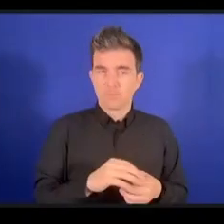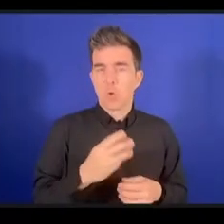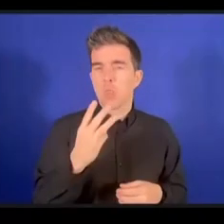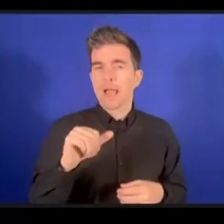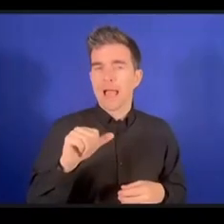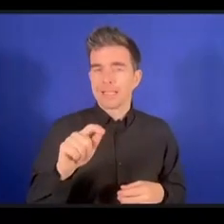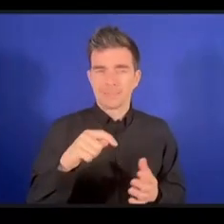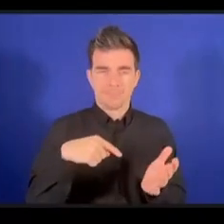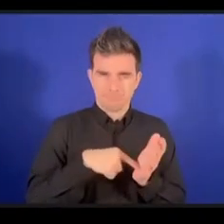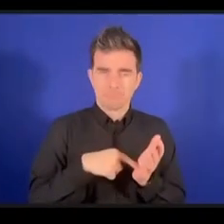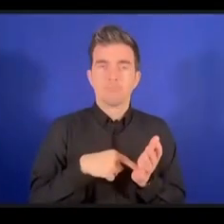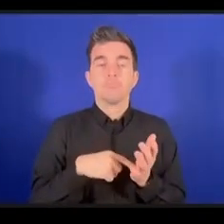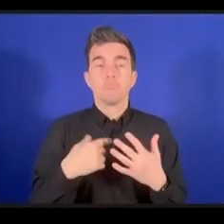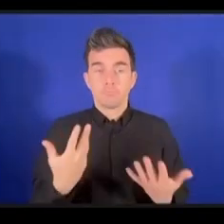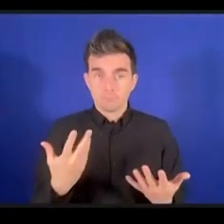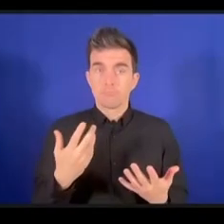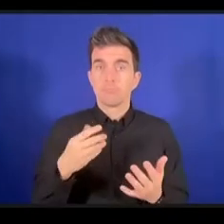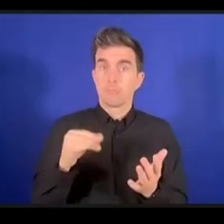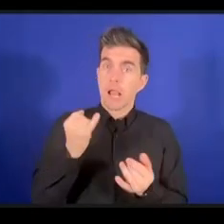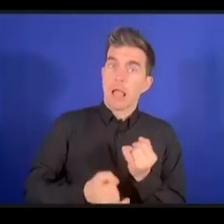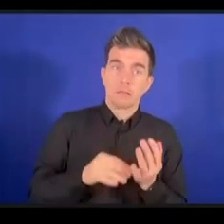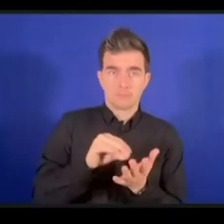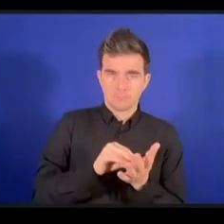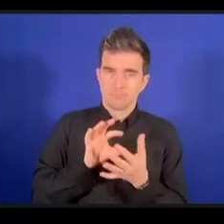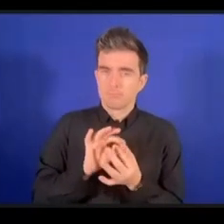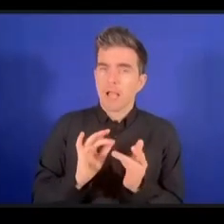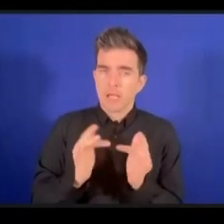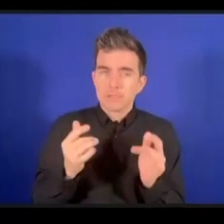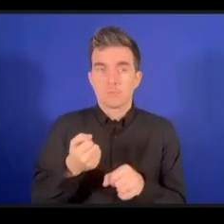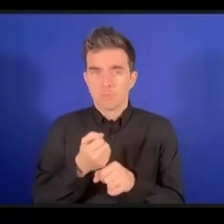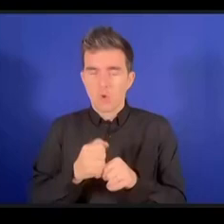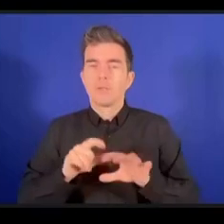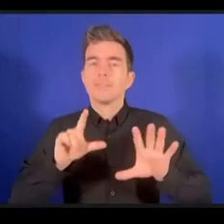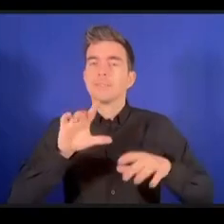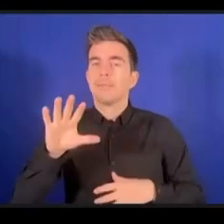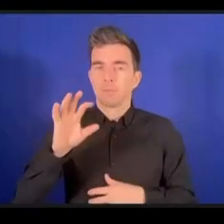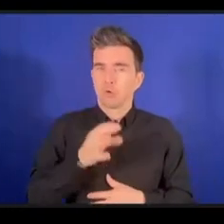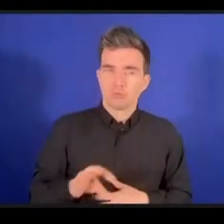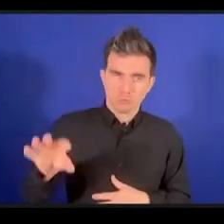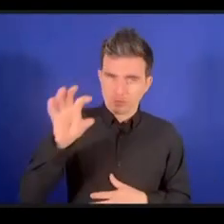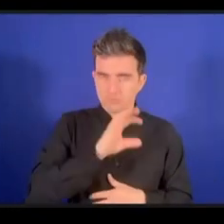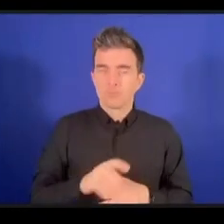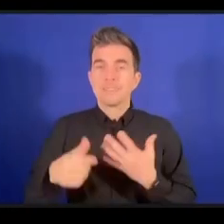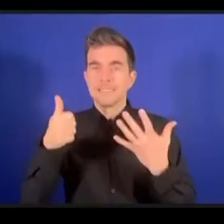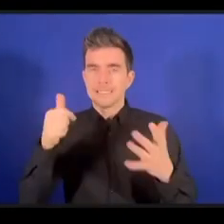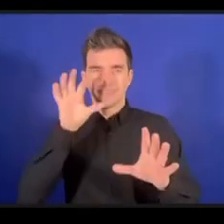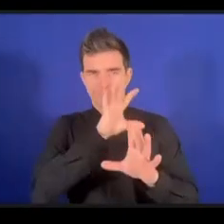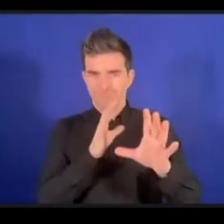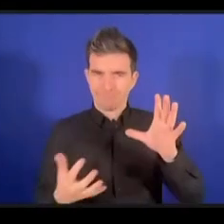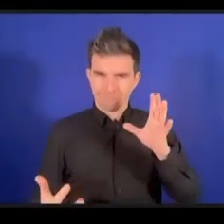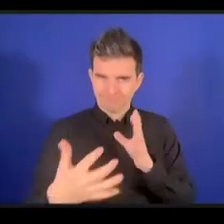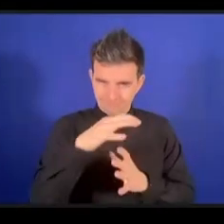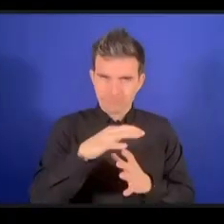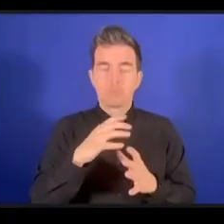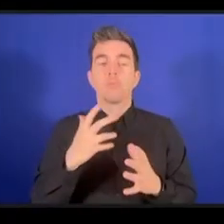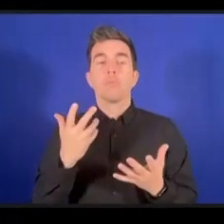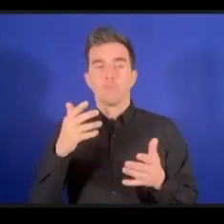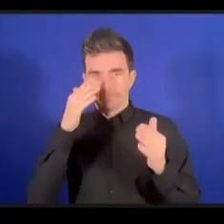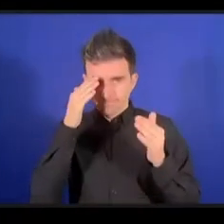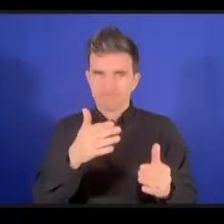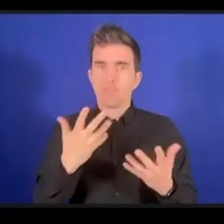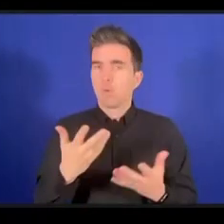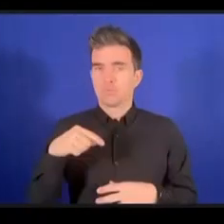están incluso perdiendo sus puestos de trabajo estamos la colección dinámica eh se ocupa de la creación de puestos de trabajo